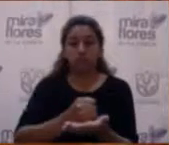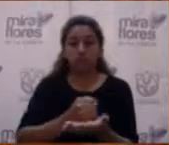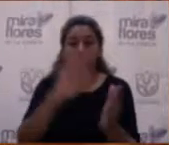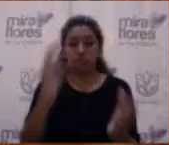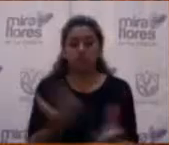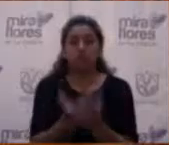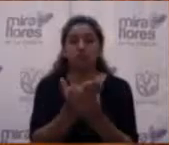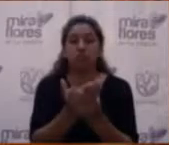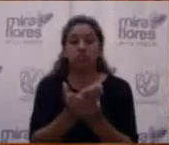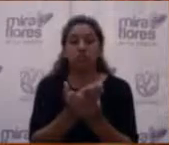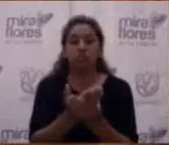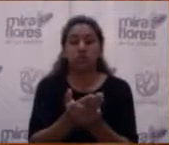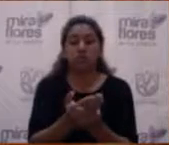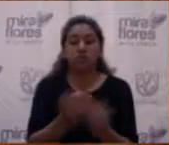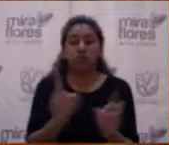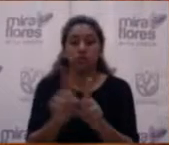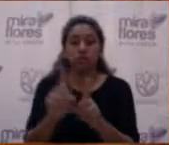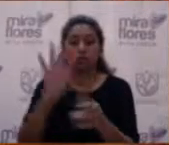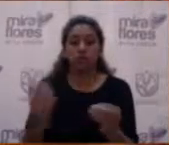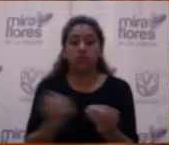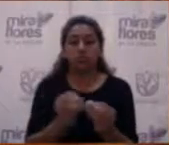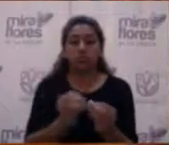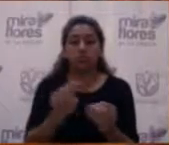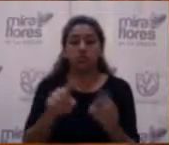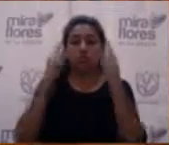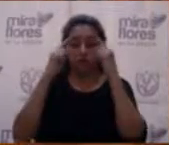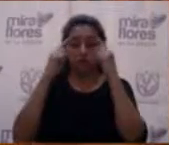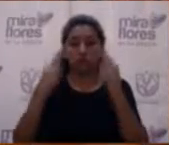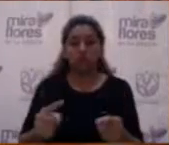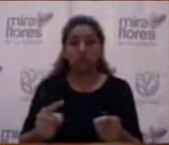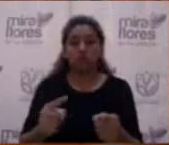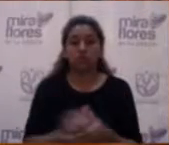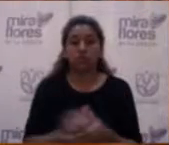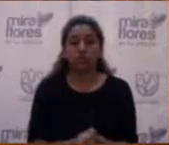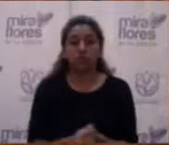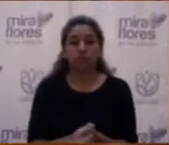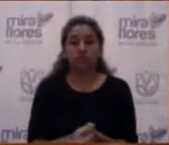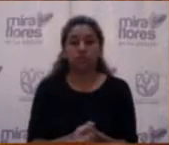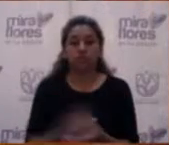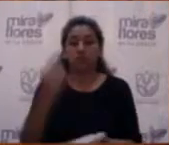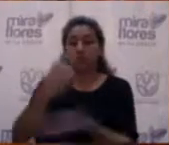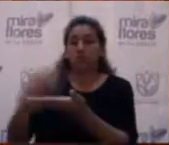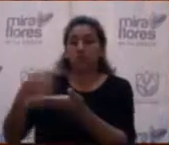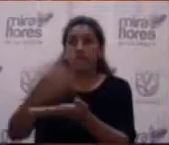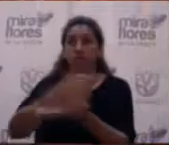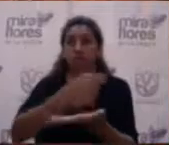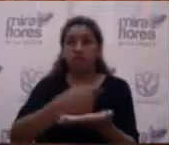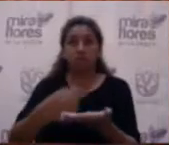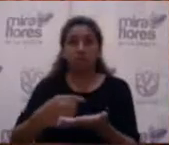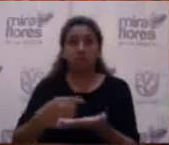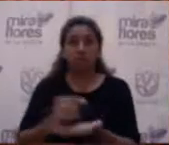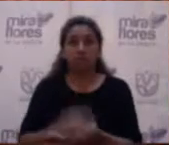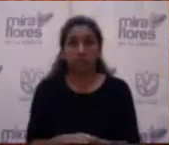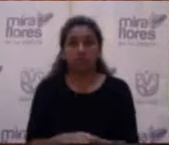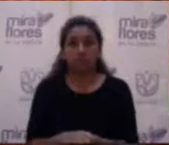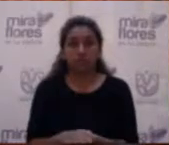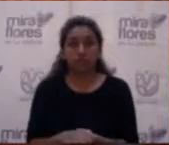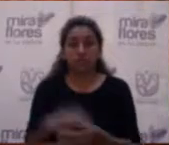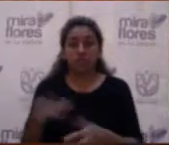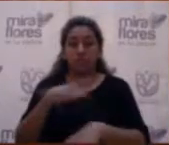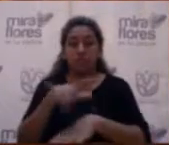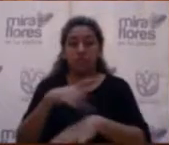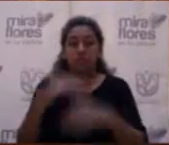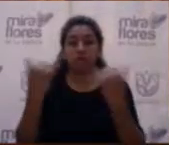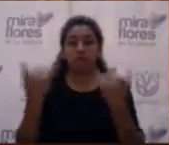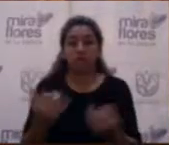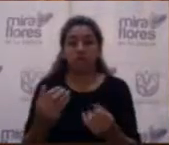Sustentatoria que forma como anexo y forma parte del presente acuerdo. Al debate. No teniendo debate,